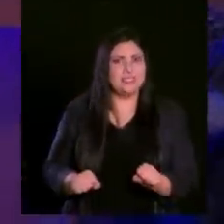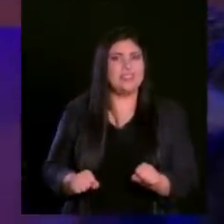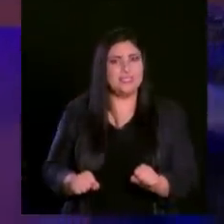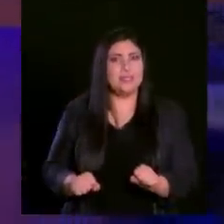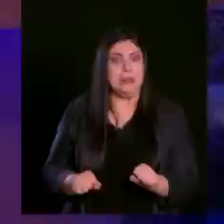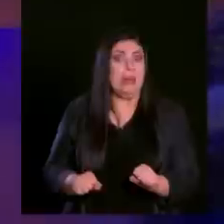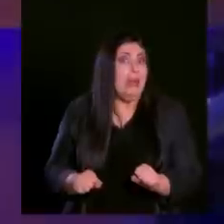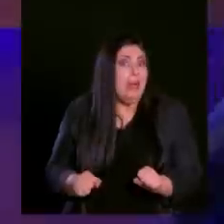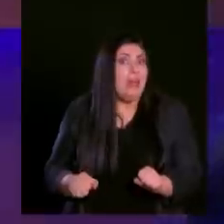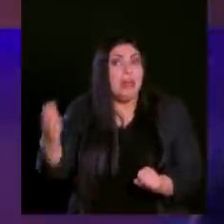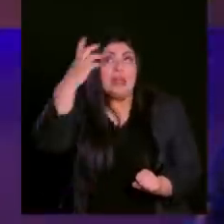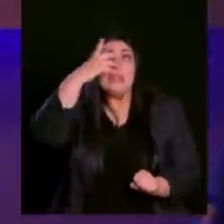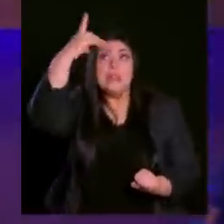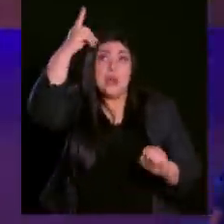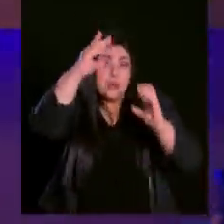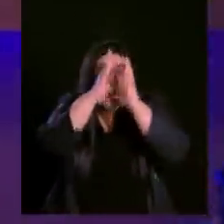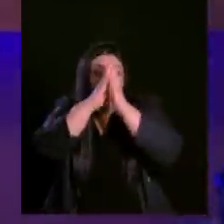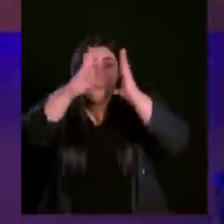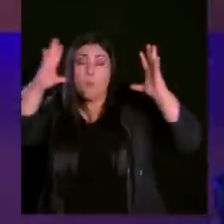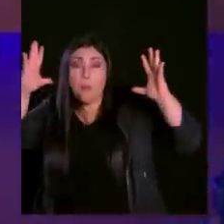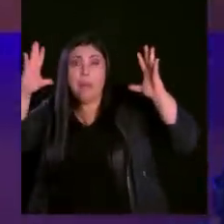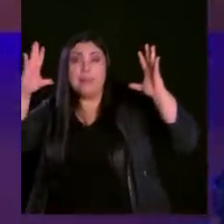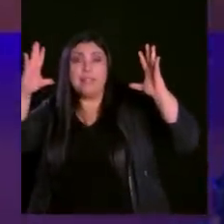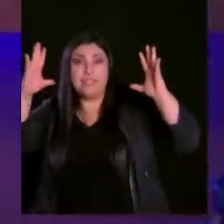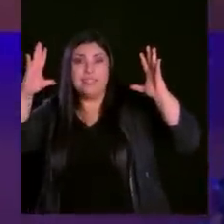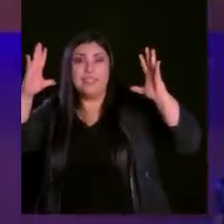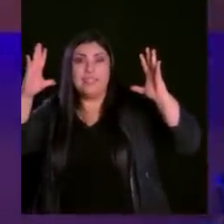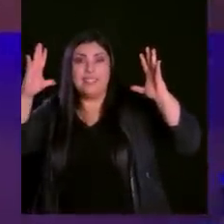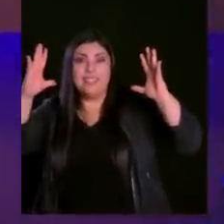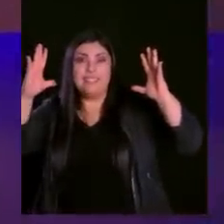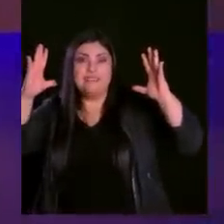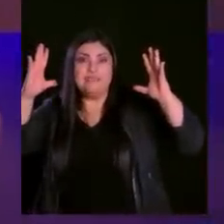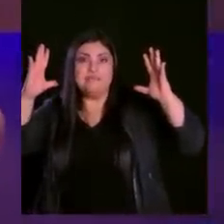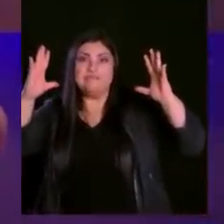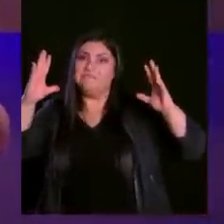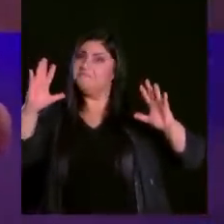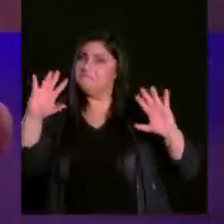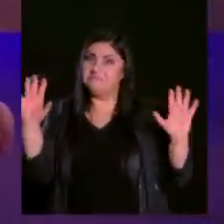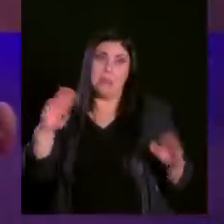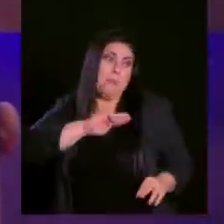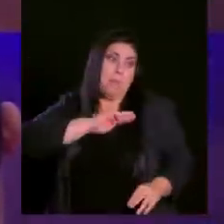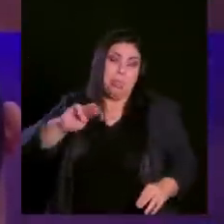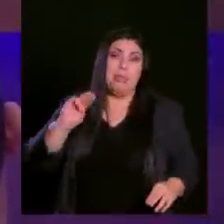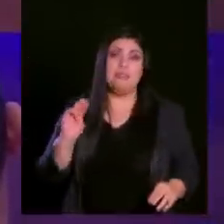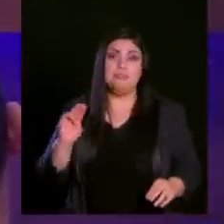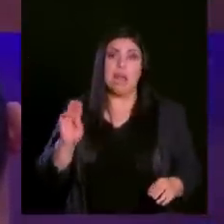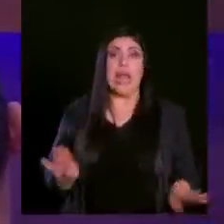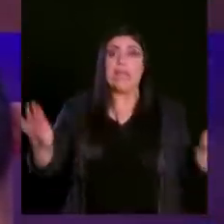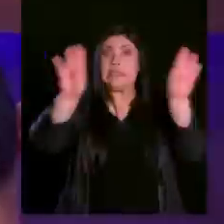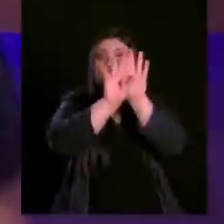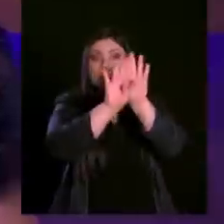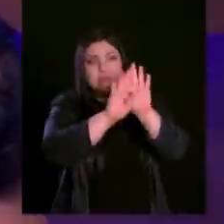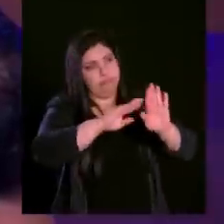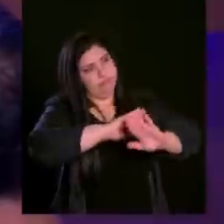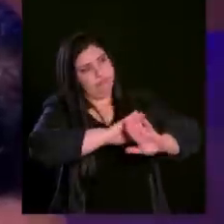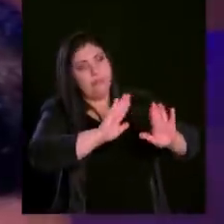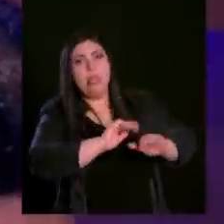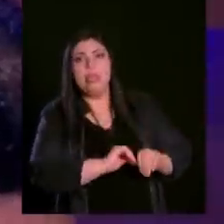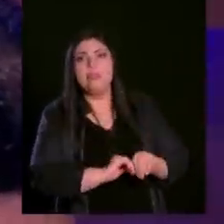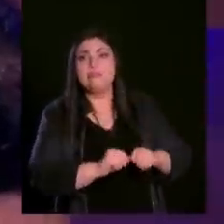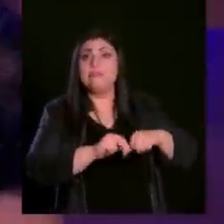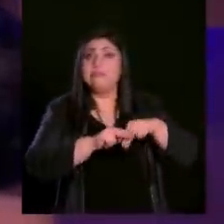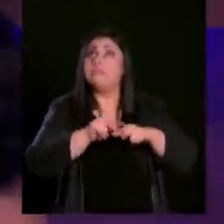donde él Abre nadie cierra y donde él cierra nadie Abre ahora vamos aquí